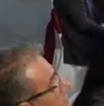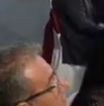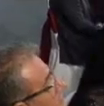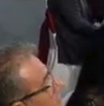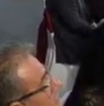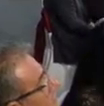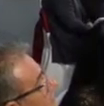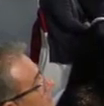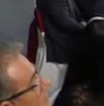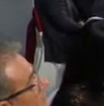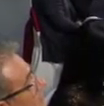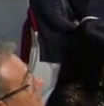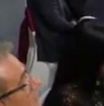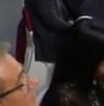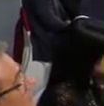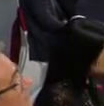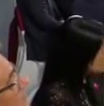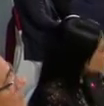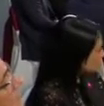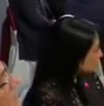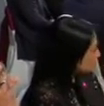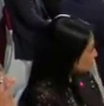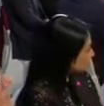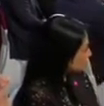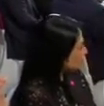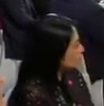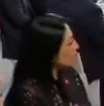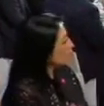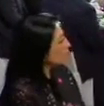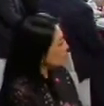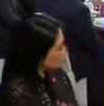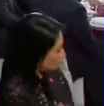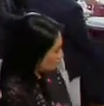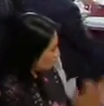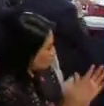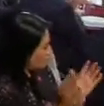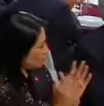México. Reciban todos la más cordial bienvenida.